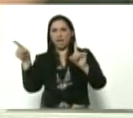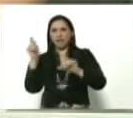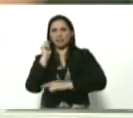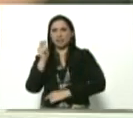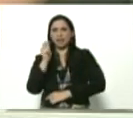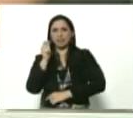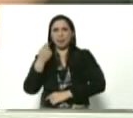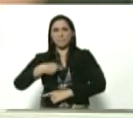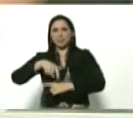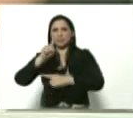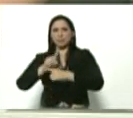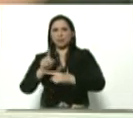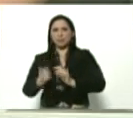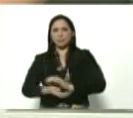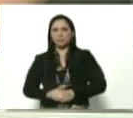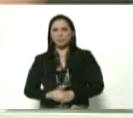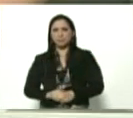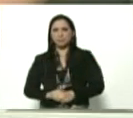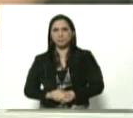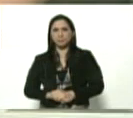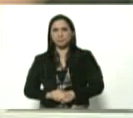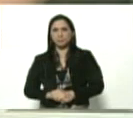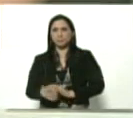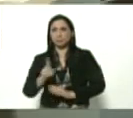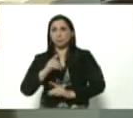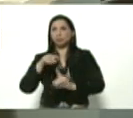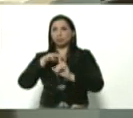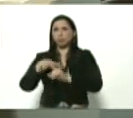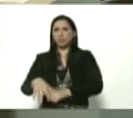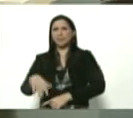principal. Nos subestiman, ¿sí?